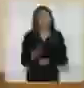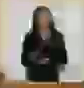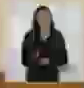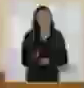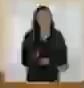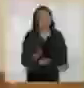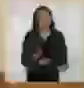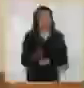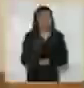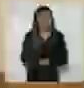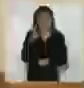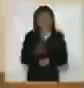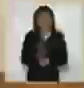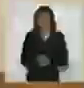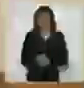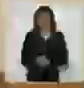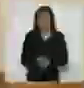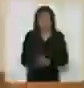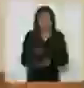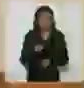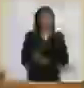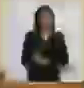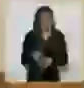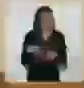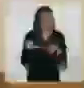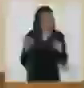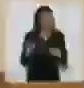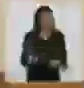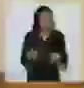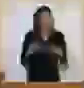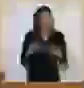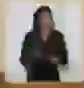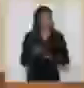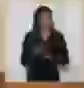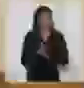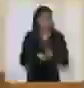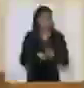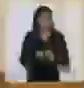es brutal, pues, el contenido de ese video.